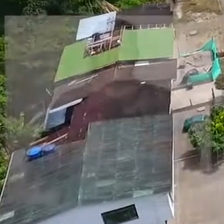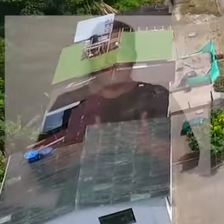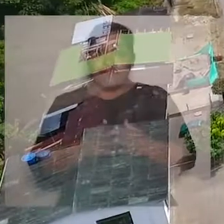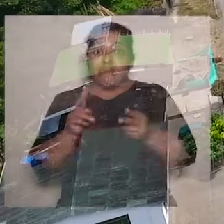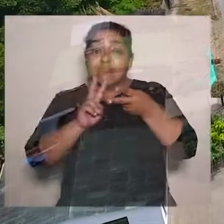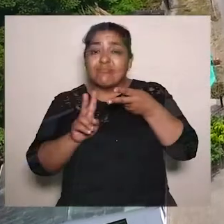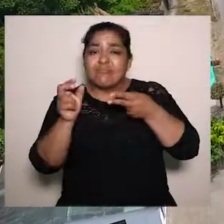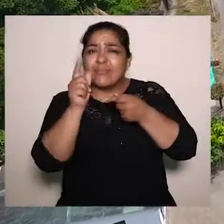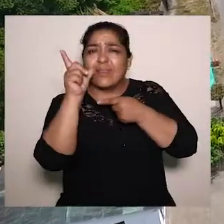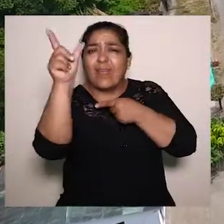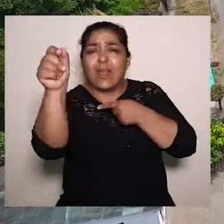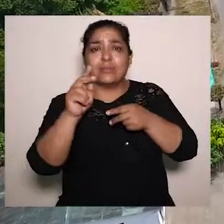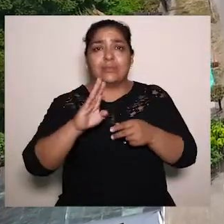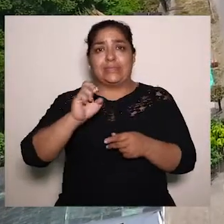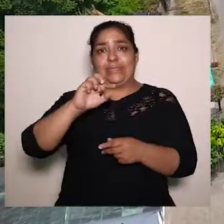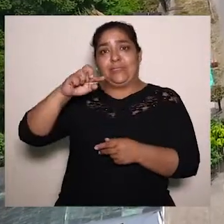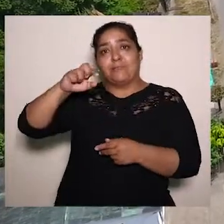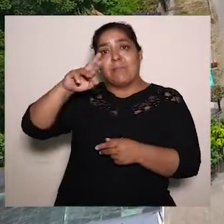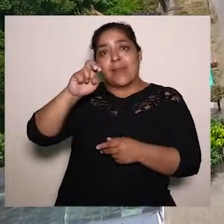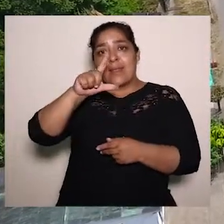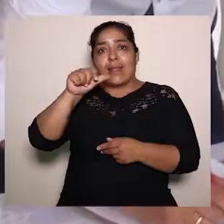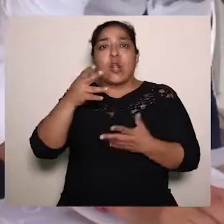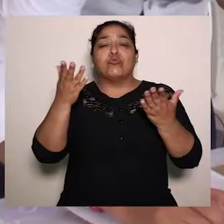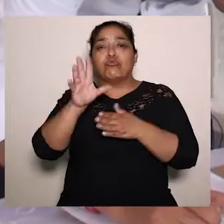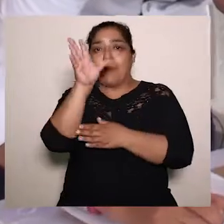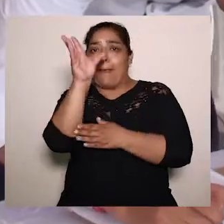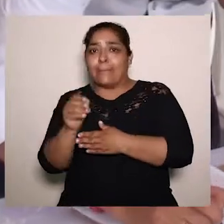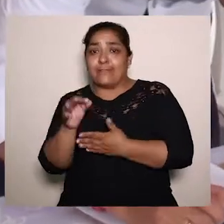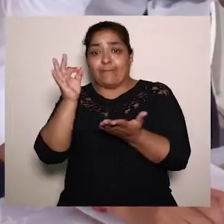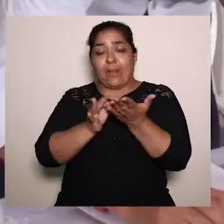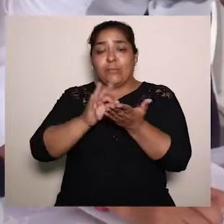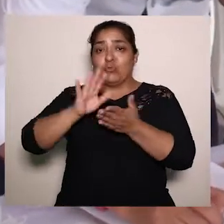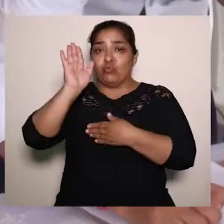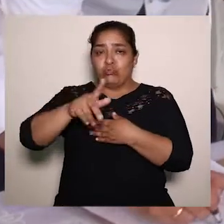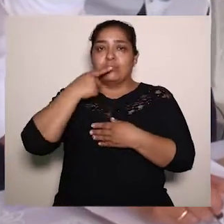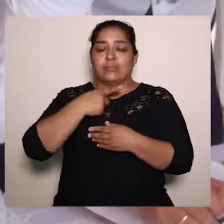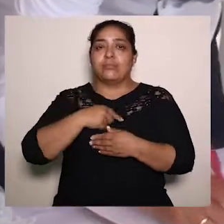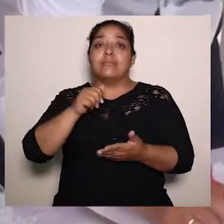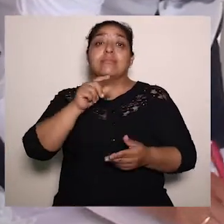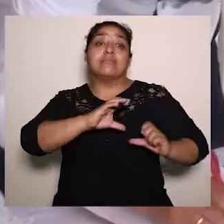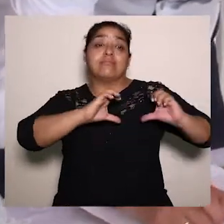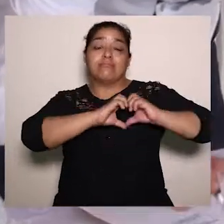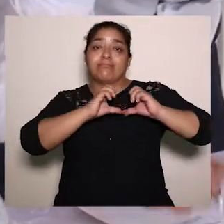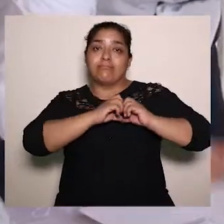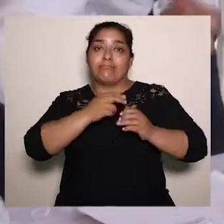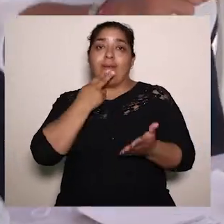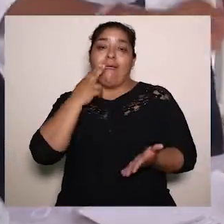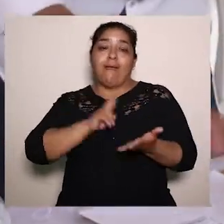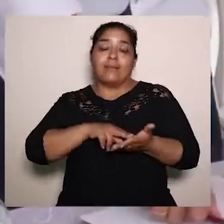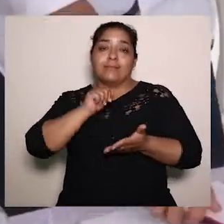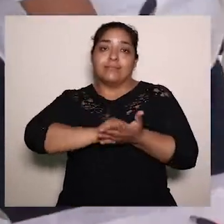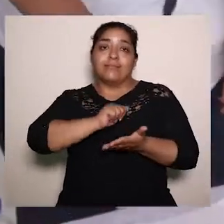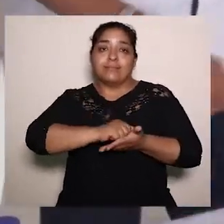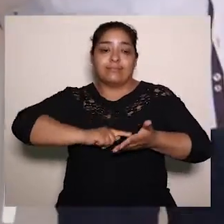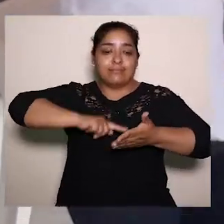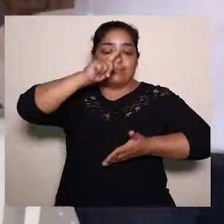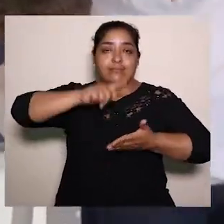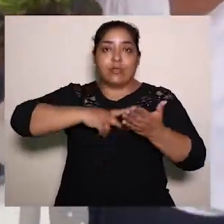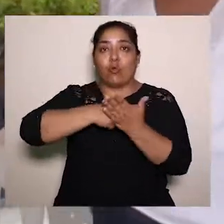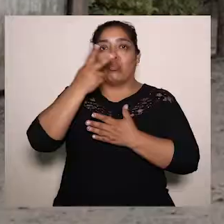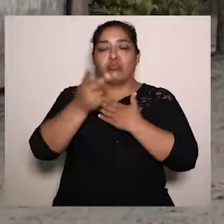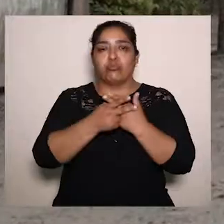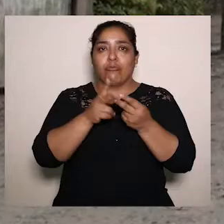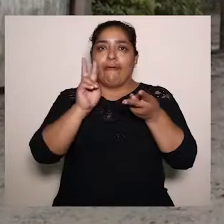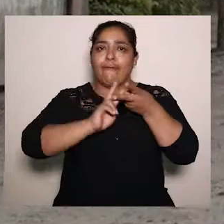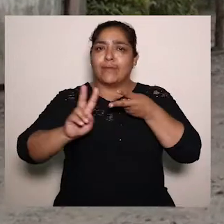en la vereda de la espriella de nuestra capital del pacífico el gobernador camilo romero firmó el acta de inicio de ejecución del proyecto